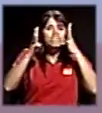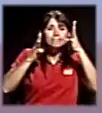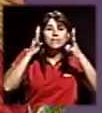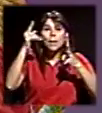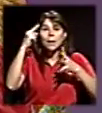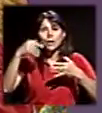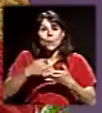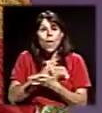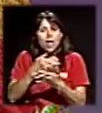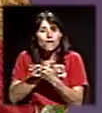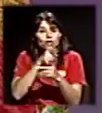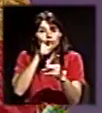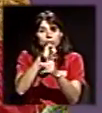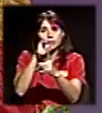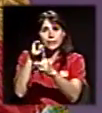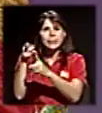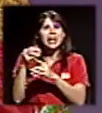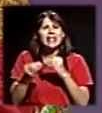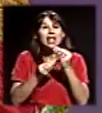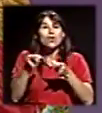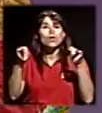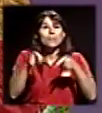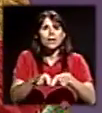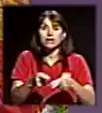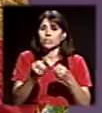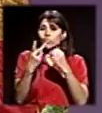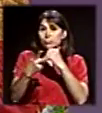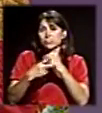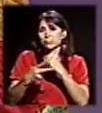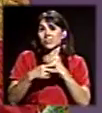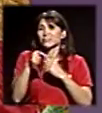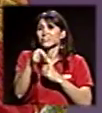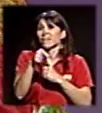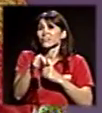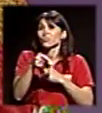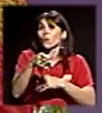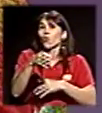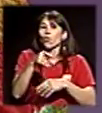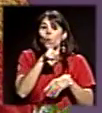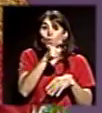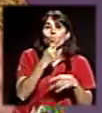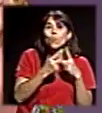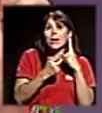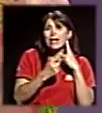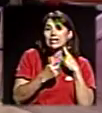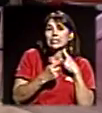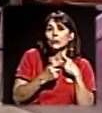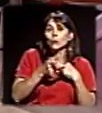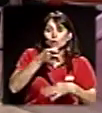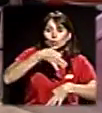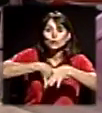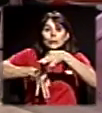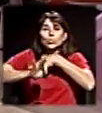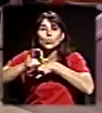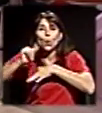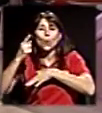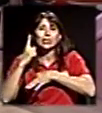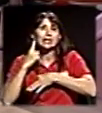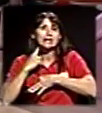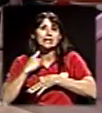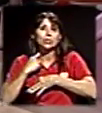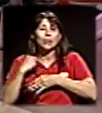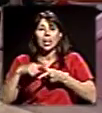Nuevos Horizontes lo que lo que pasa muchas veces es que se sustituye una adicción por otra y entonces dejan de de